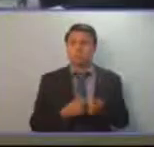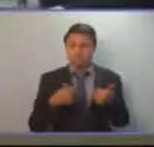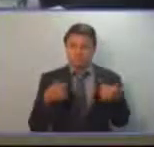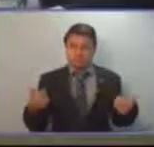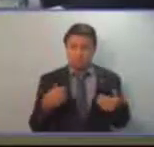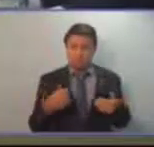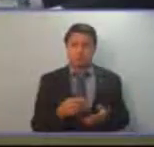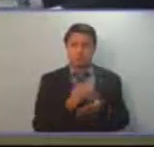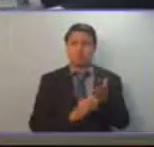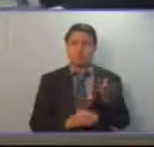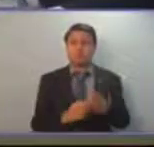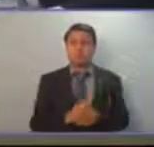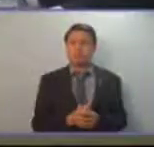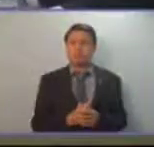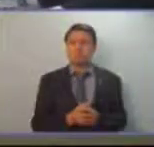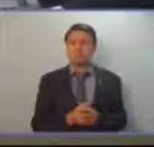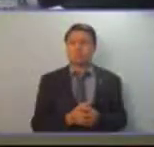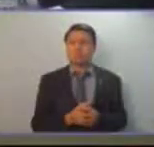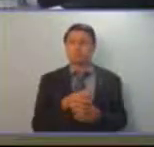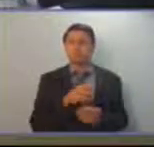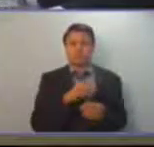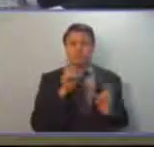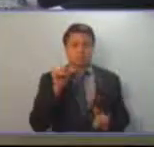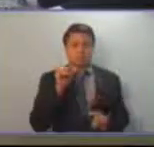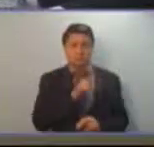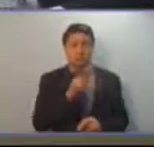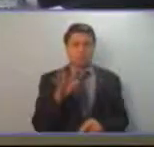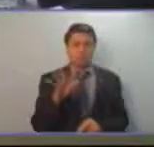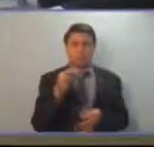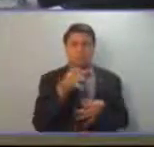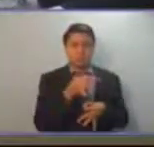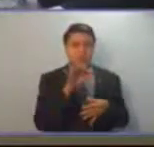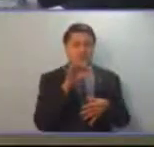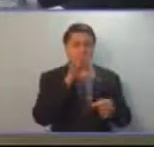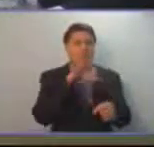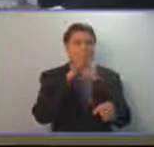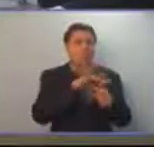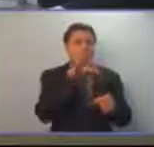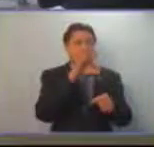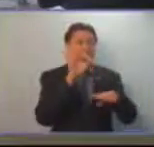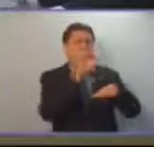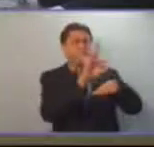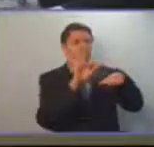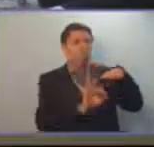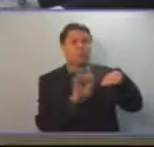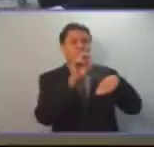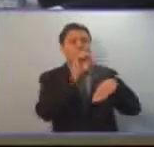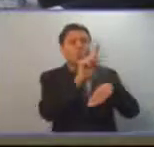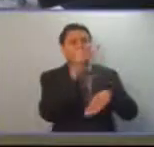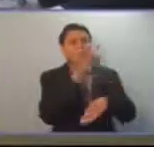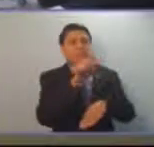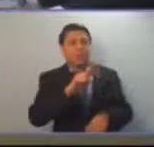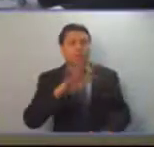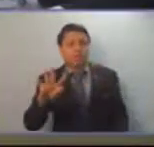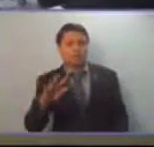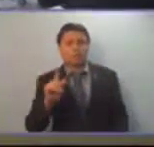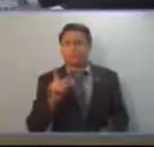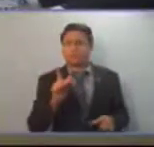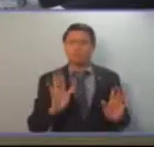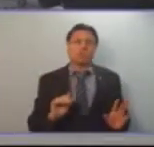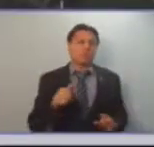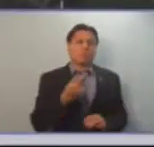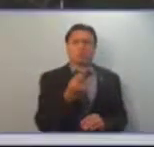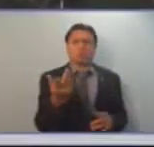los capitalinos y los de San Salvador en 24 pedazos el voto, o en los pedazos que quiera, pero nunca más de